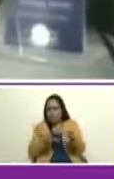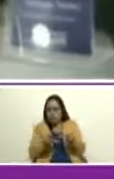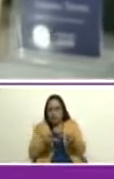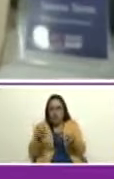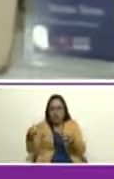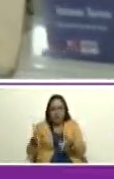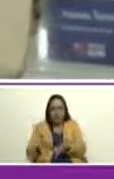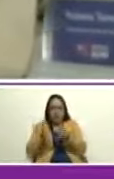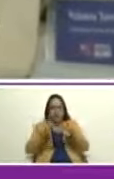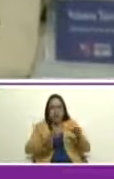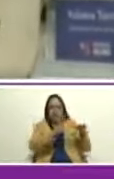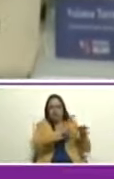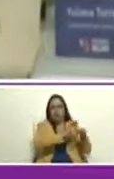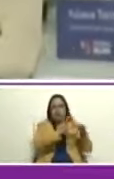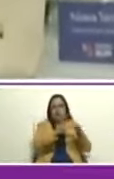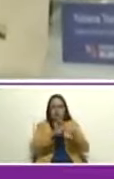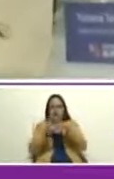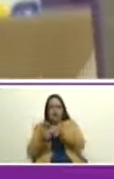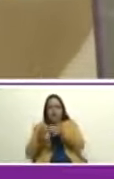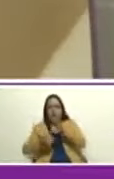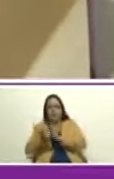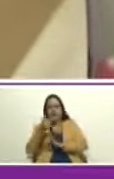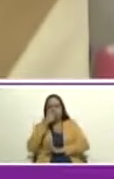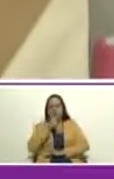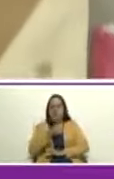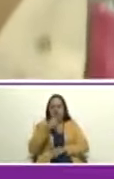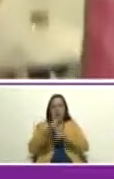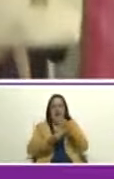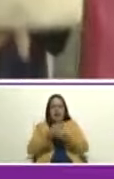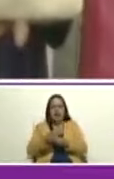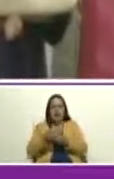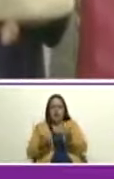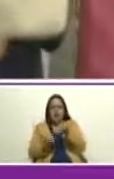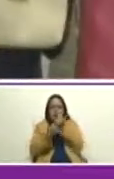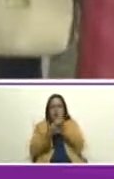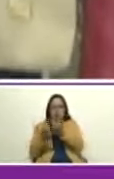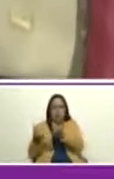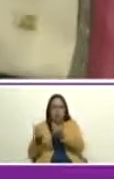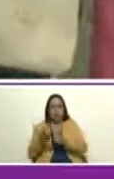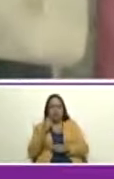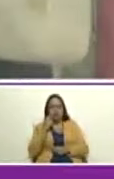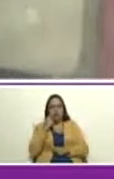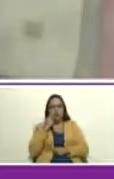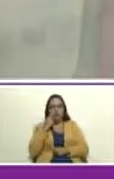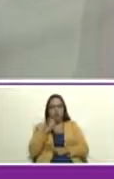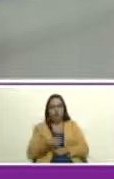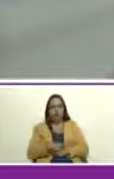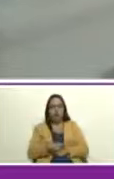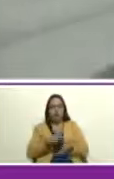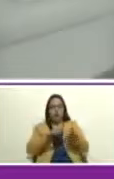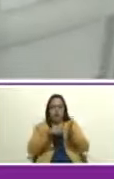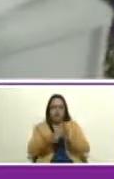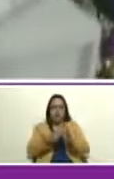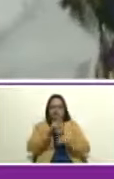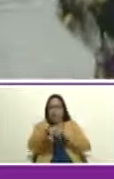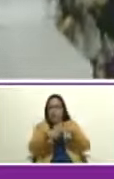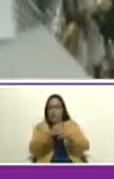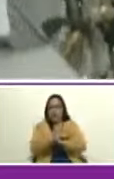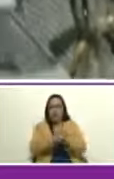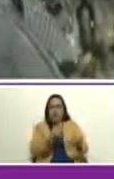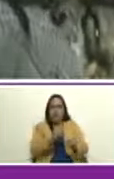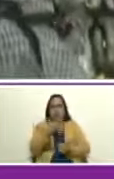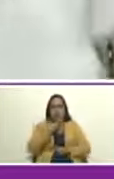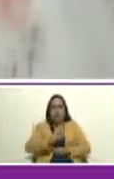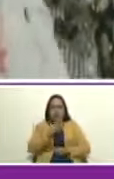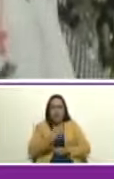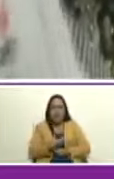más articulada y muchísimo más fácil otorgar esos créditos. Quiere decir que una vez termine el mes de diciembre,